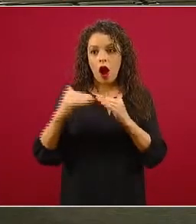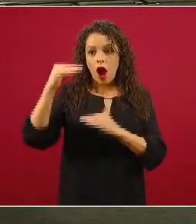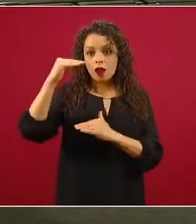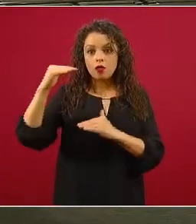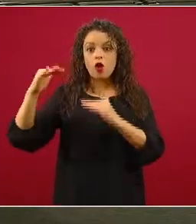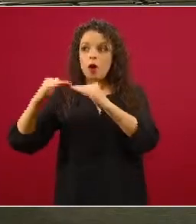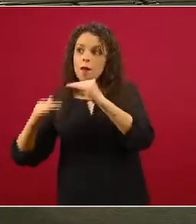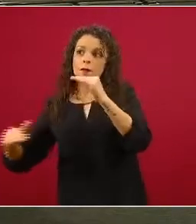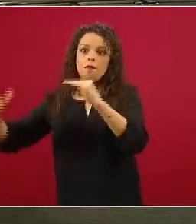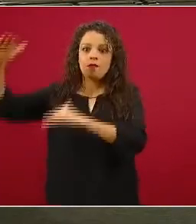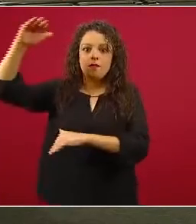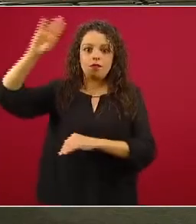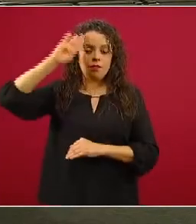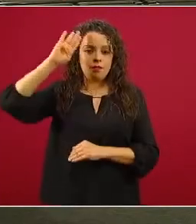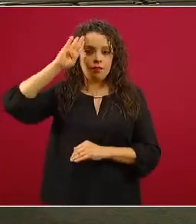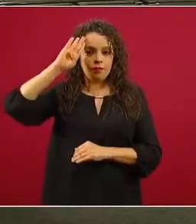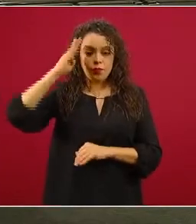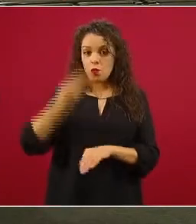sigue.